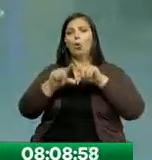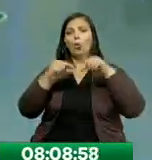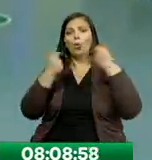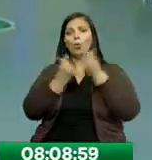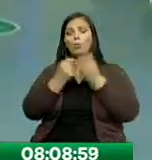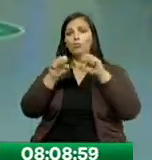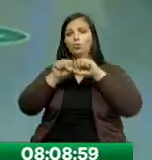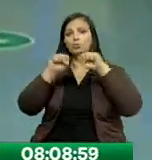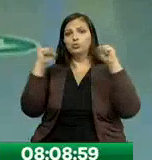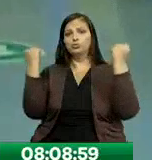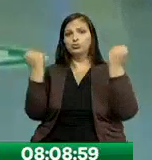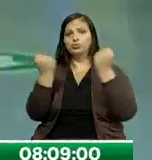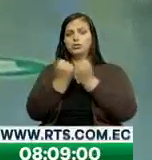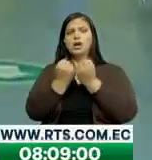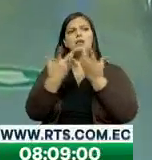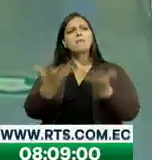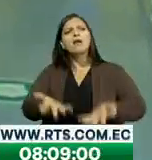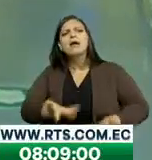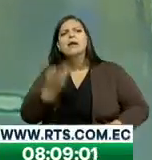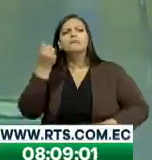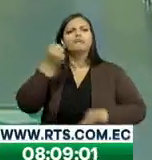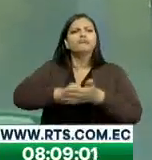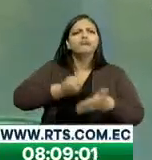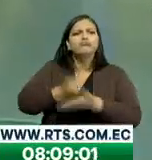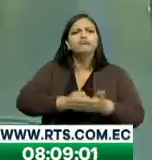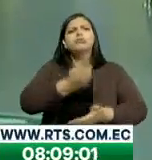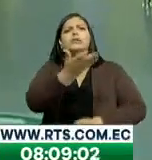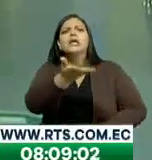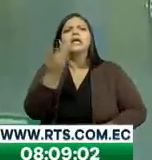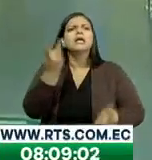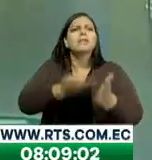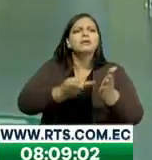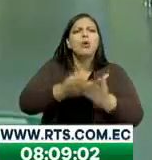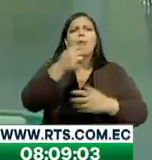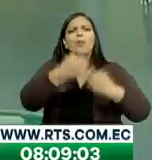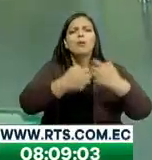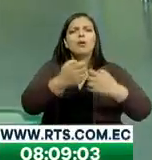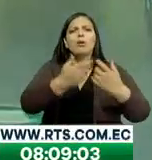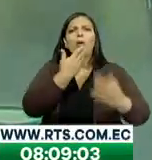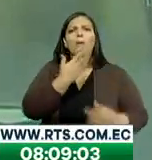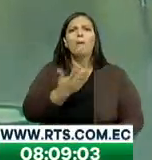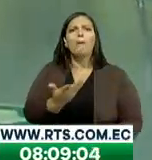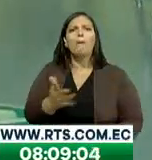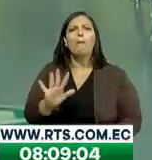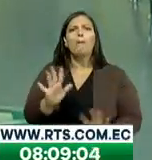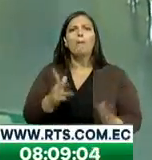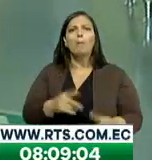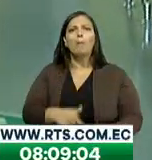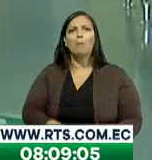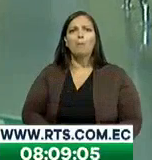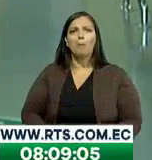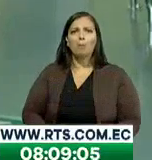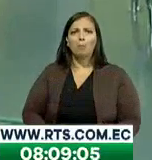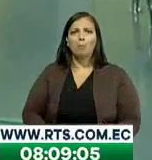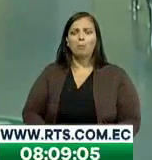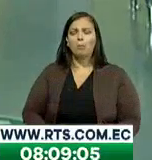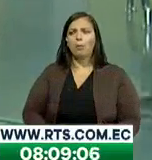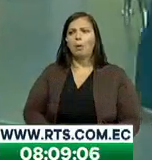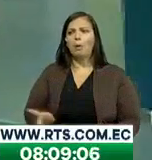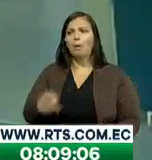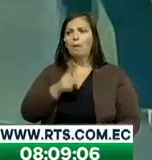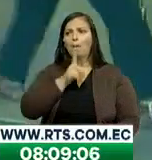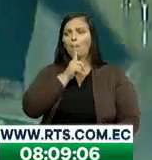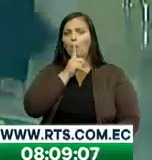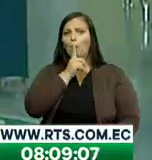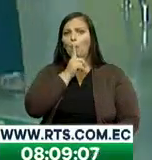no sé qué les han dado, a lo mejor agüita de mejorana para que no se pongan nerviosos, porque nadie